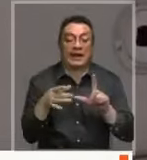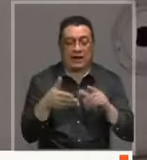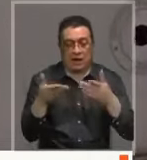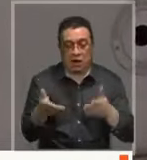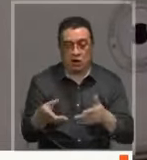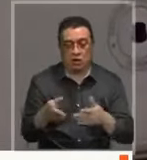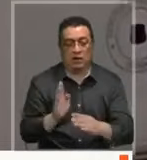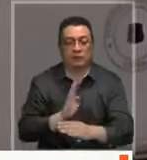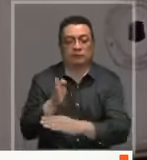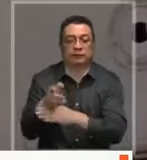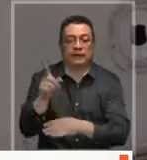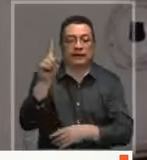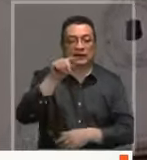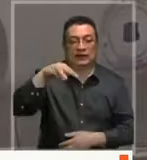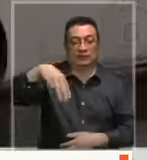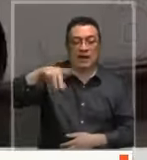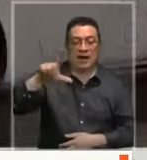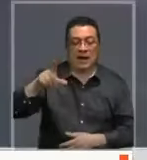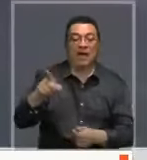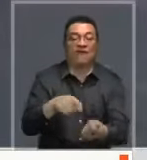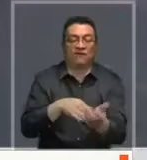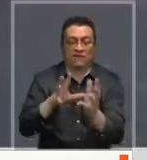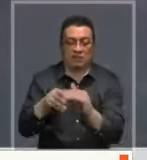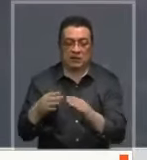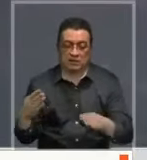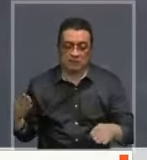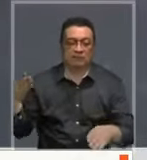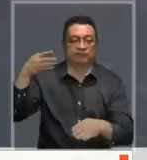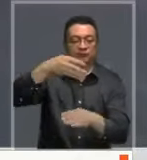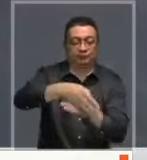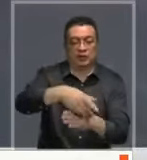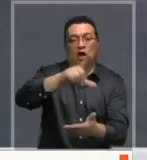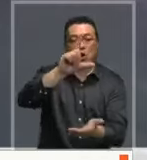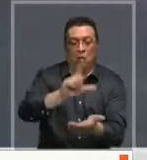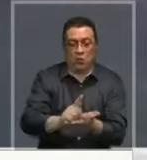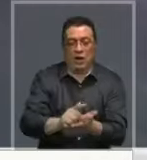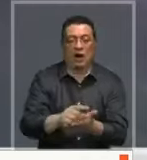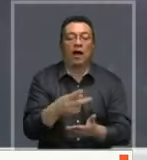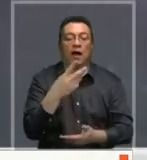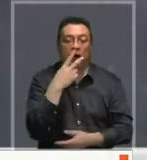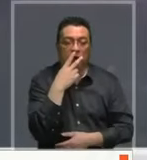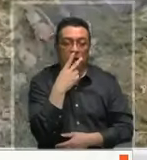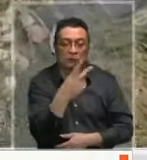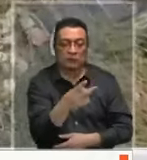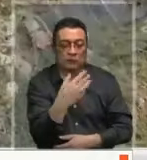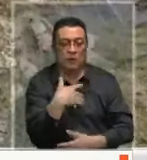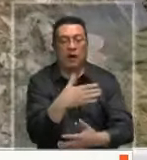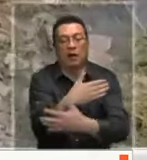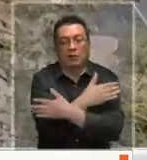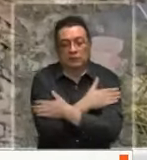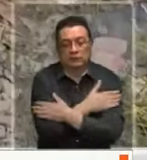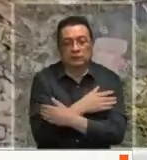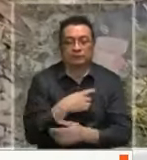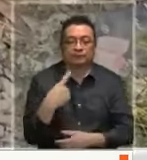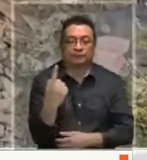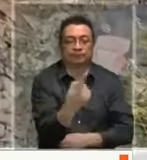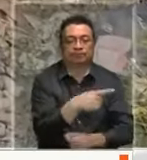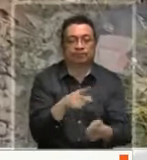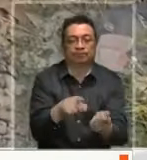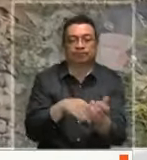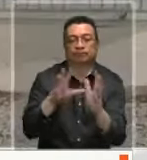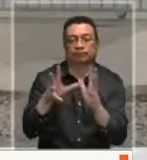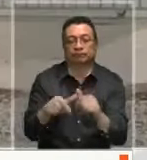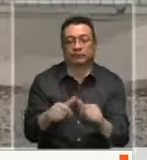momentos, donde familiares han llegado hasta este lugar a entregar sin duda ese abrazo fraterno a esta familia que se